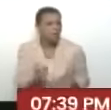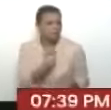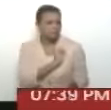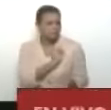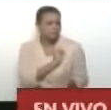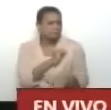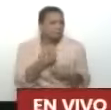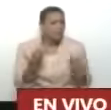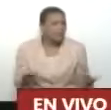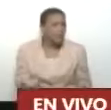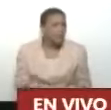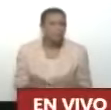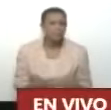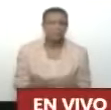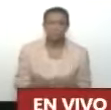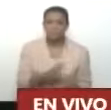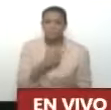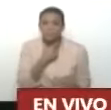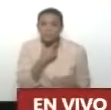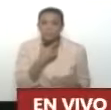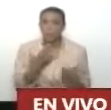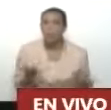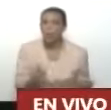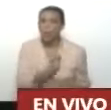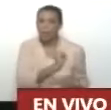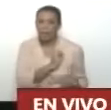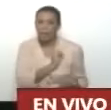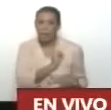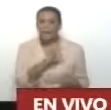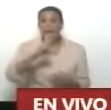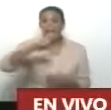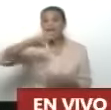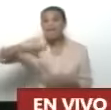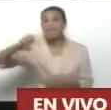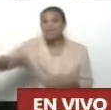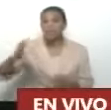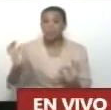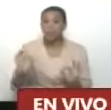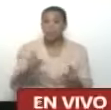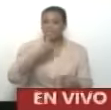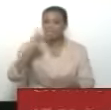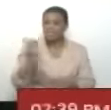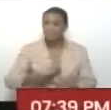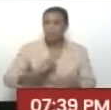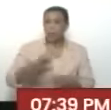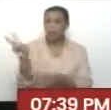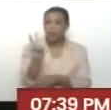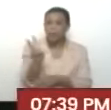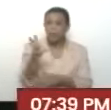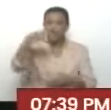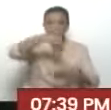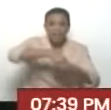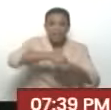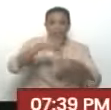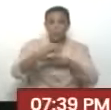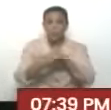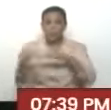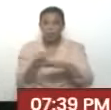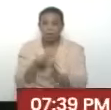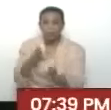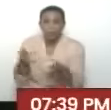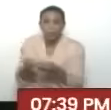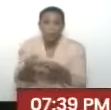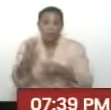Si no son vinculantes, ¿por qué ustedes, la ExxonMobil, los enemigos de Venezuela, internos y externos y Guyana, fueron a la